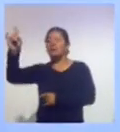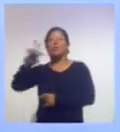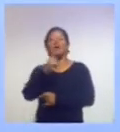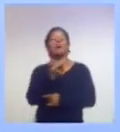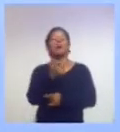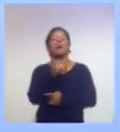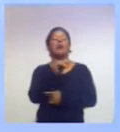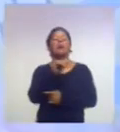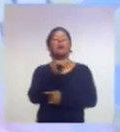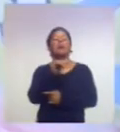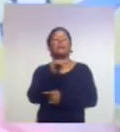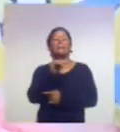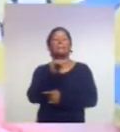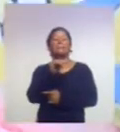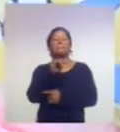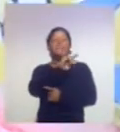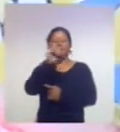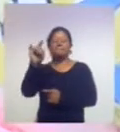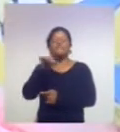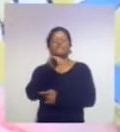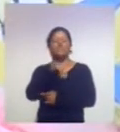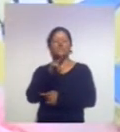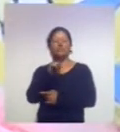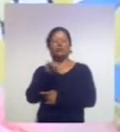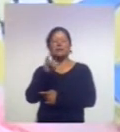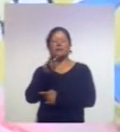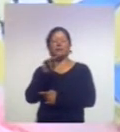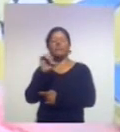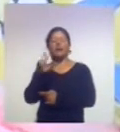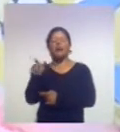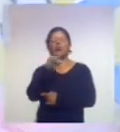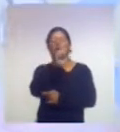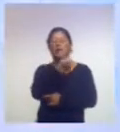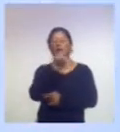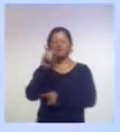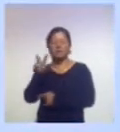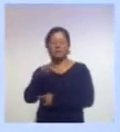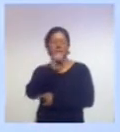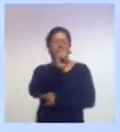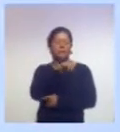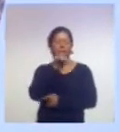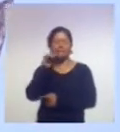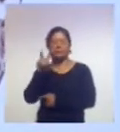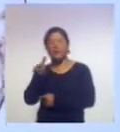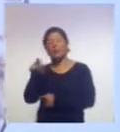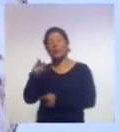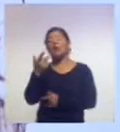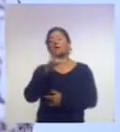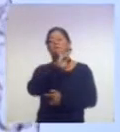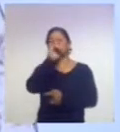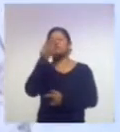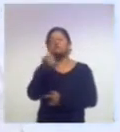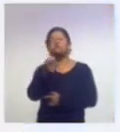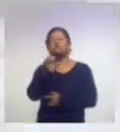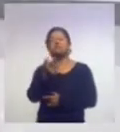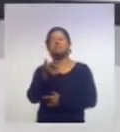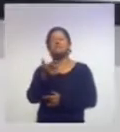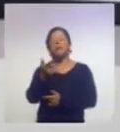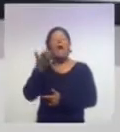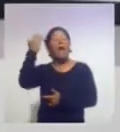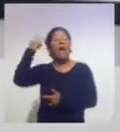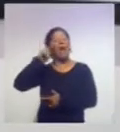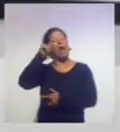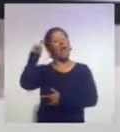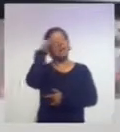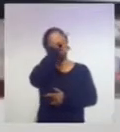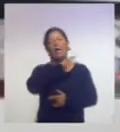Contemporáneo exhibe el trabajo de Héctor Valencia y Daniel Berman, así como una parte de la obra sobre lo cotidiano expuesta en Lituania. Son